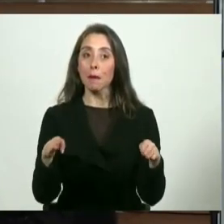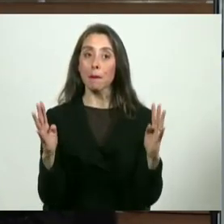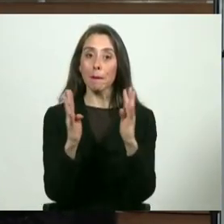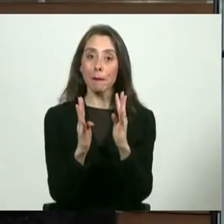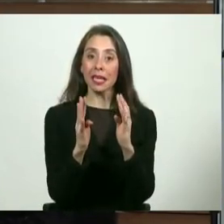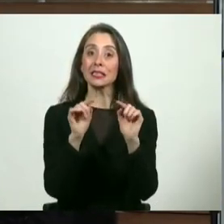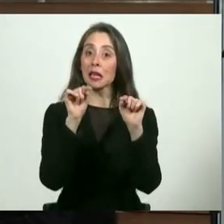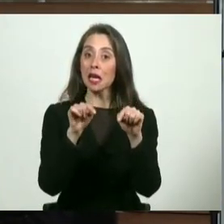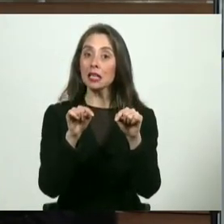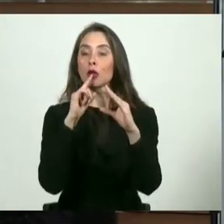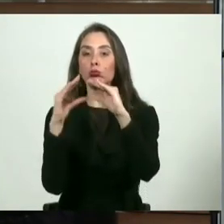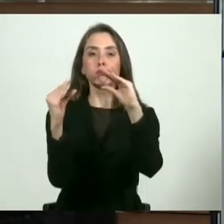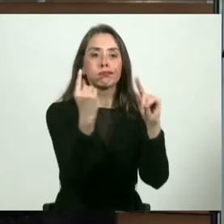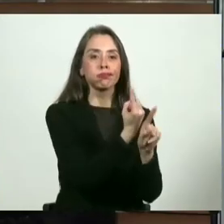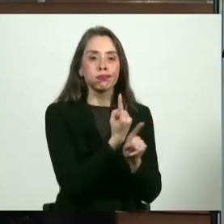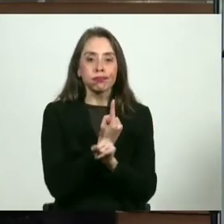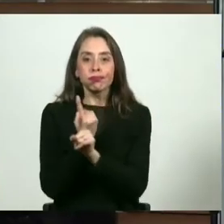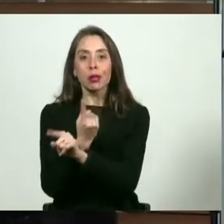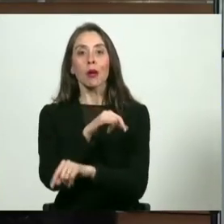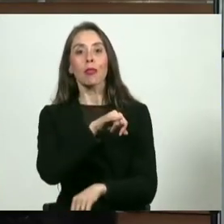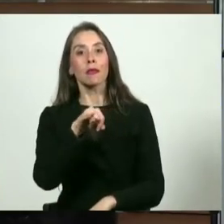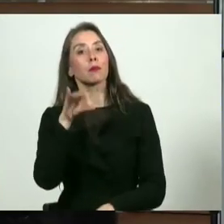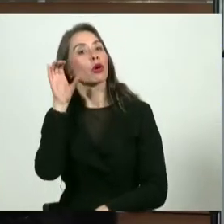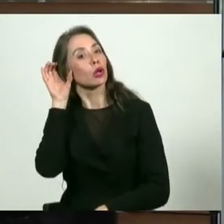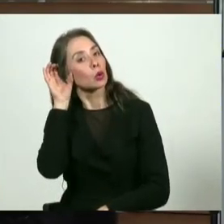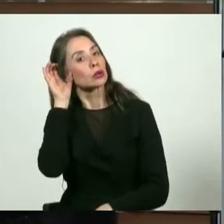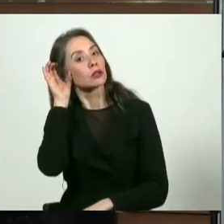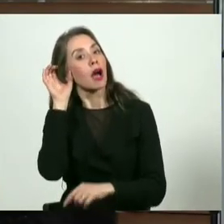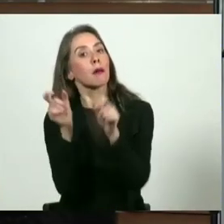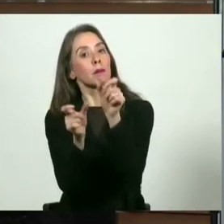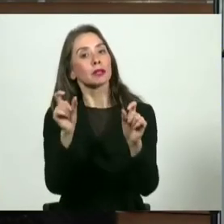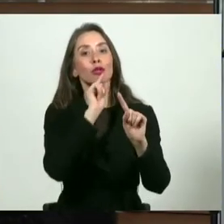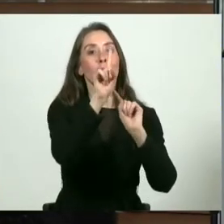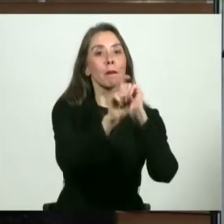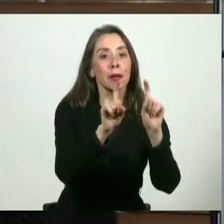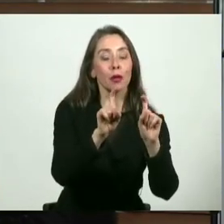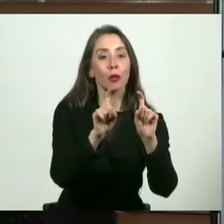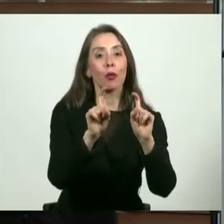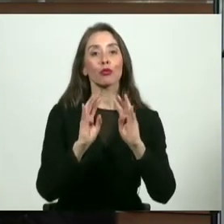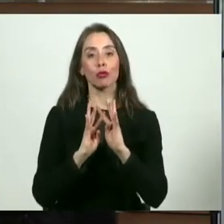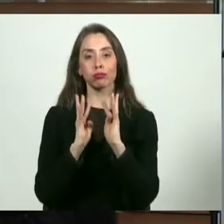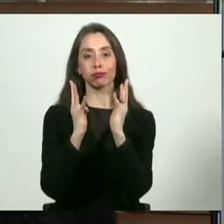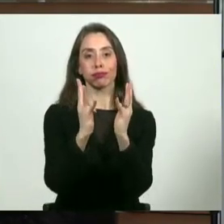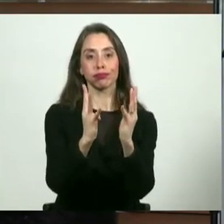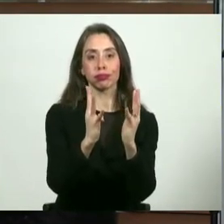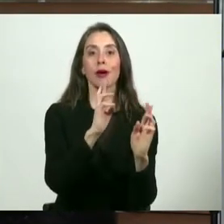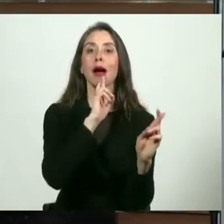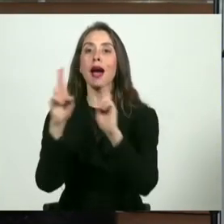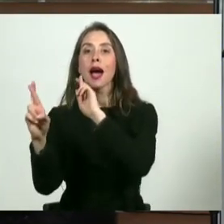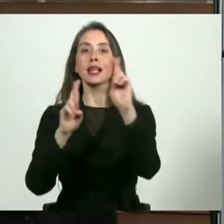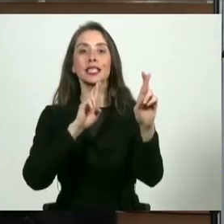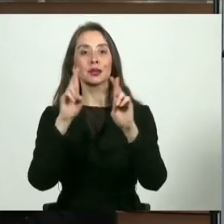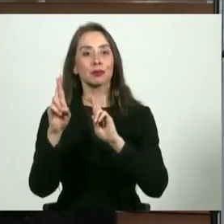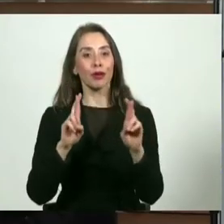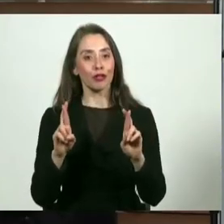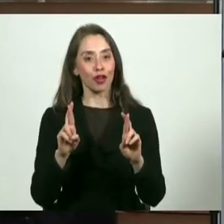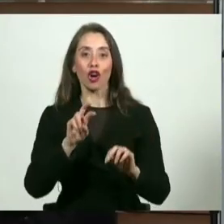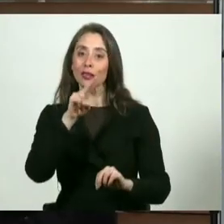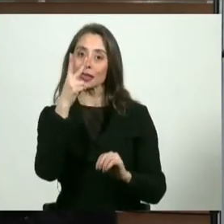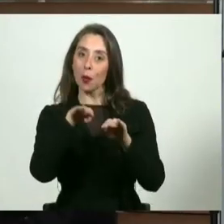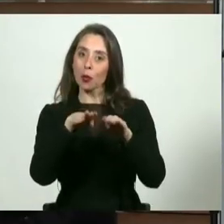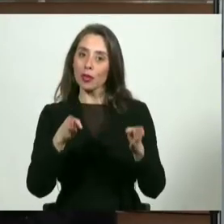Y de esta forma entonces concluye este segundo panel del quinto diálogo de inclusión titulado Avances Legislativos y Desafíos